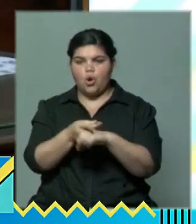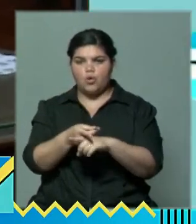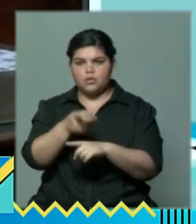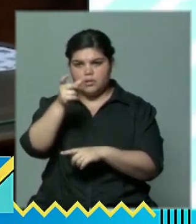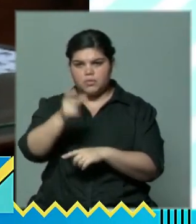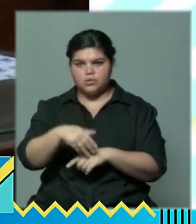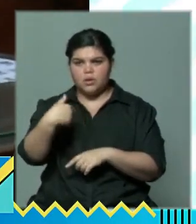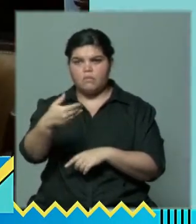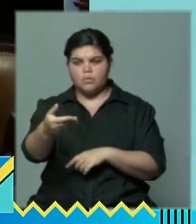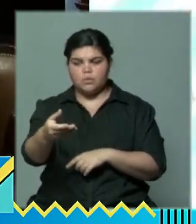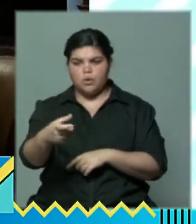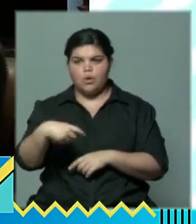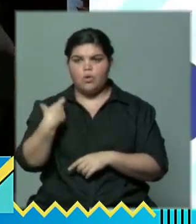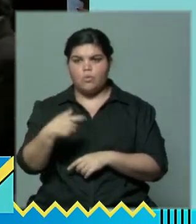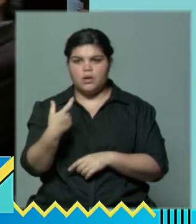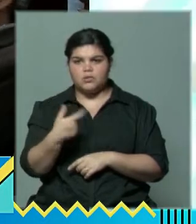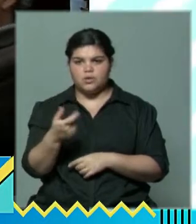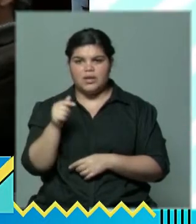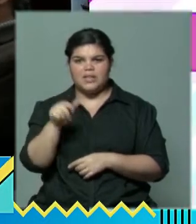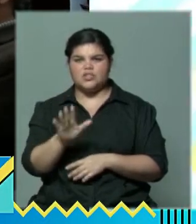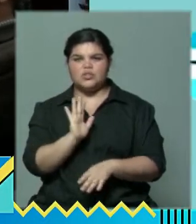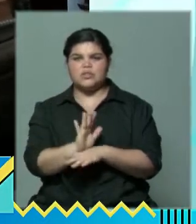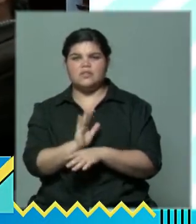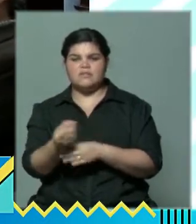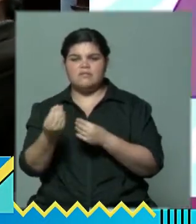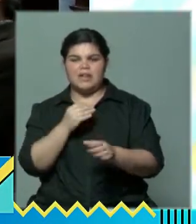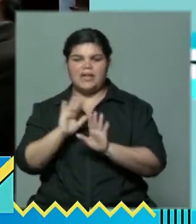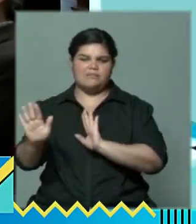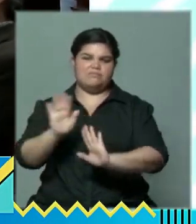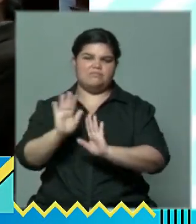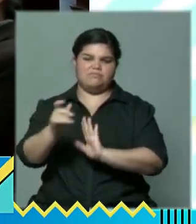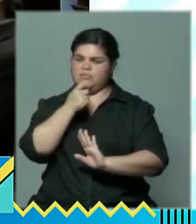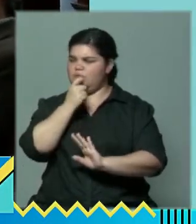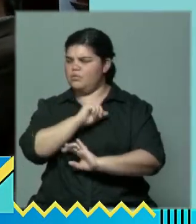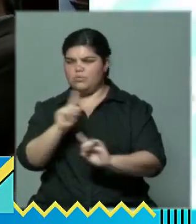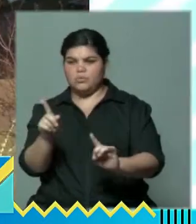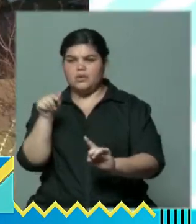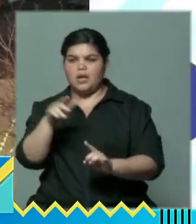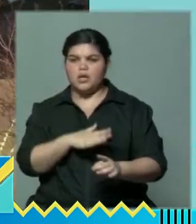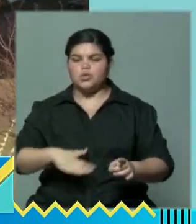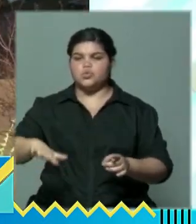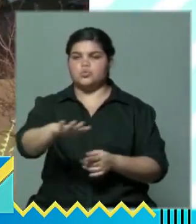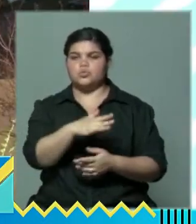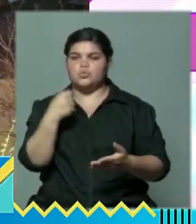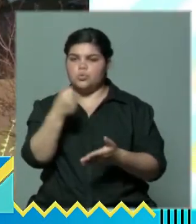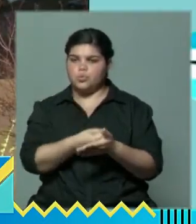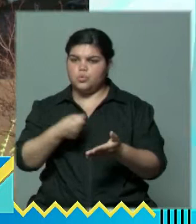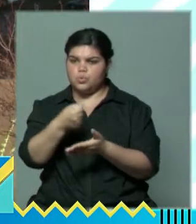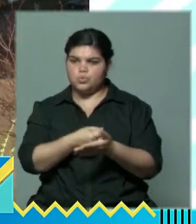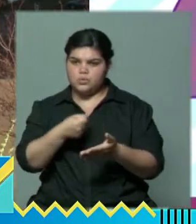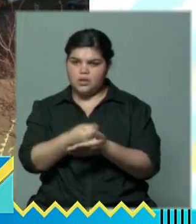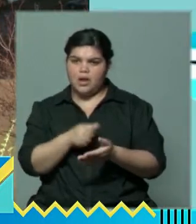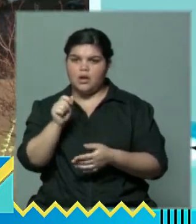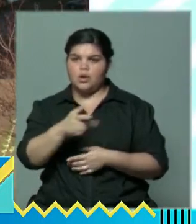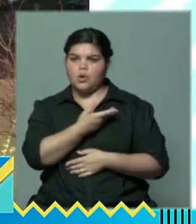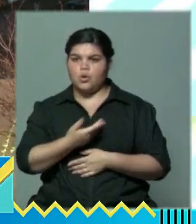jubila, va a generar resistencia. Entonces, cuando hay resistencia popular, cuando hay luchas populares, el Estado que ejecuta las